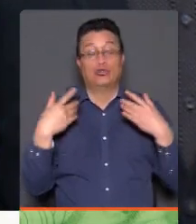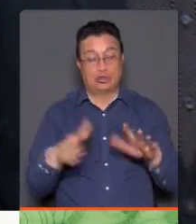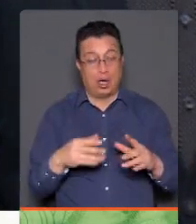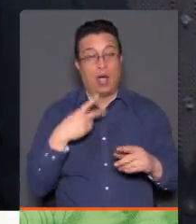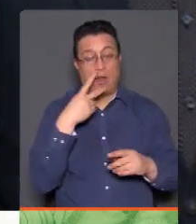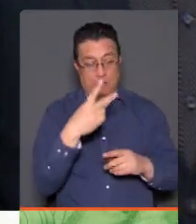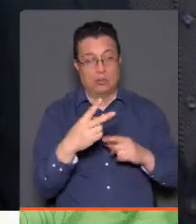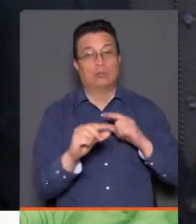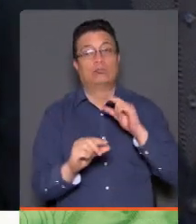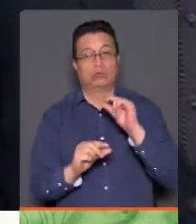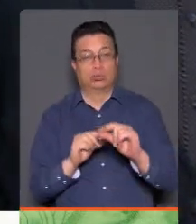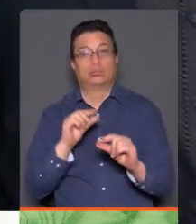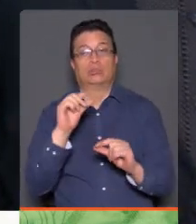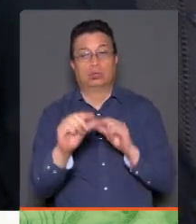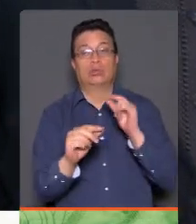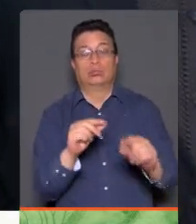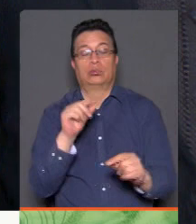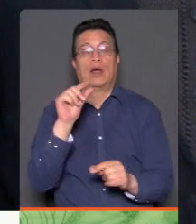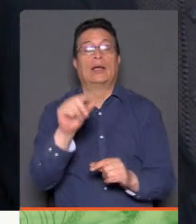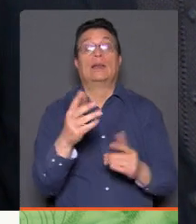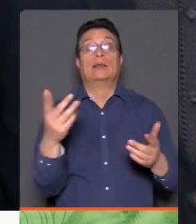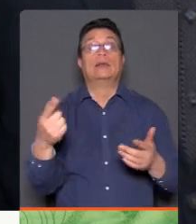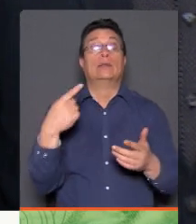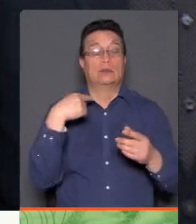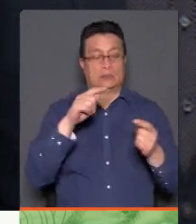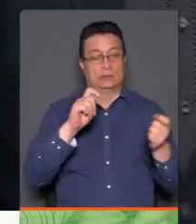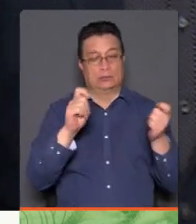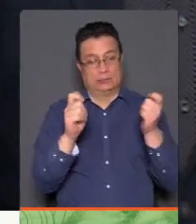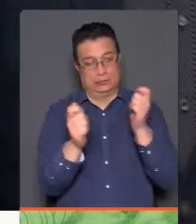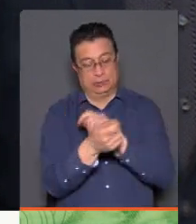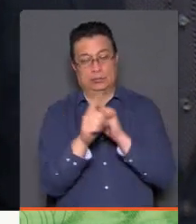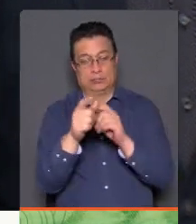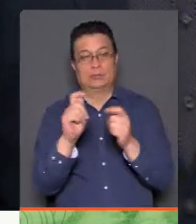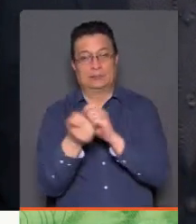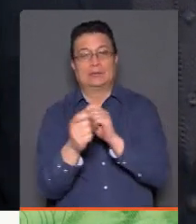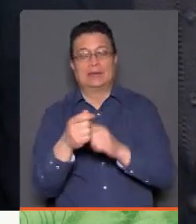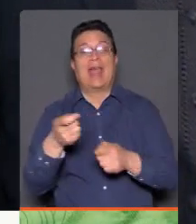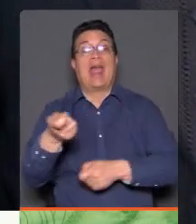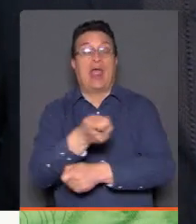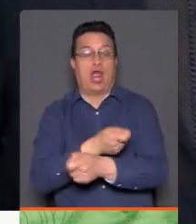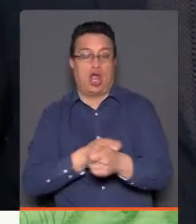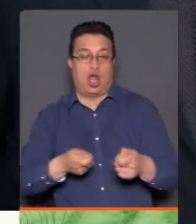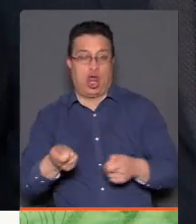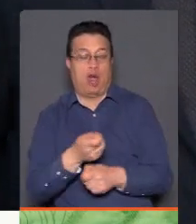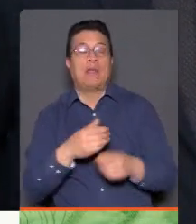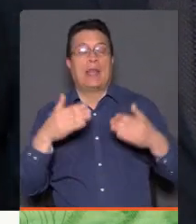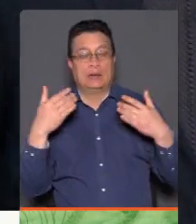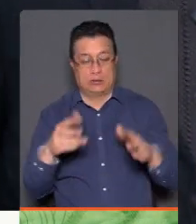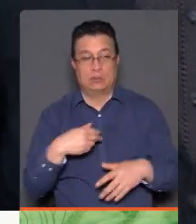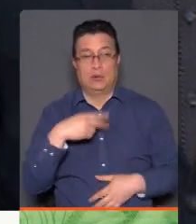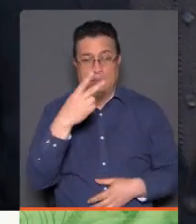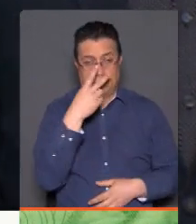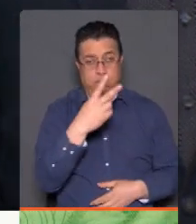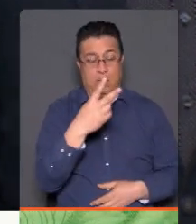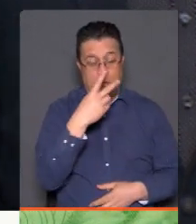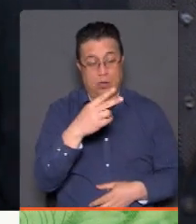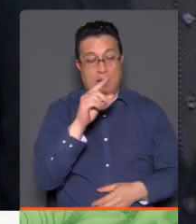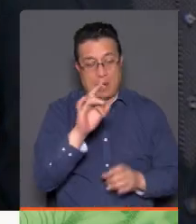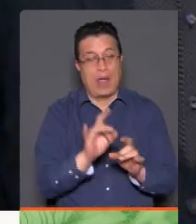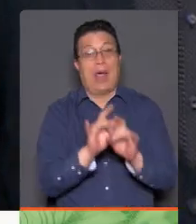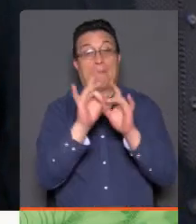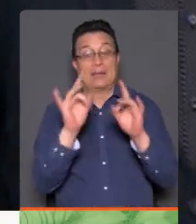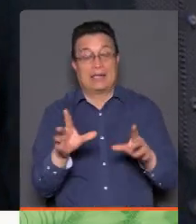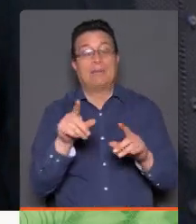ver el efecto de este ajuste en la economía y lo vamos a ir viendo reflejado especialmente en